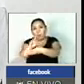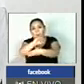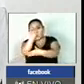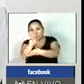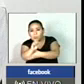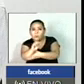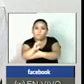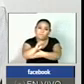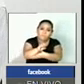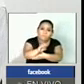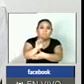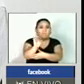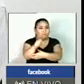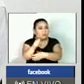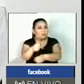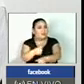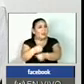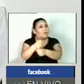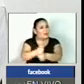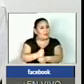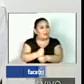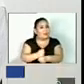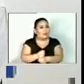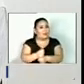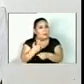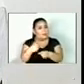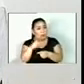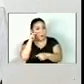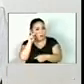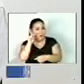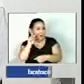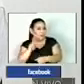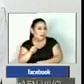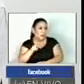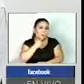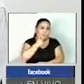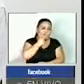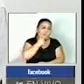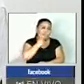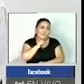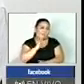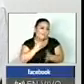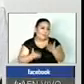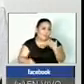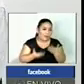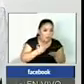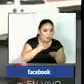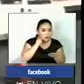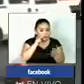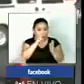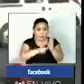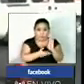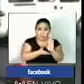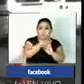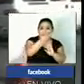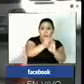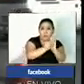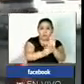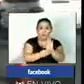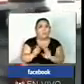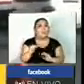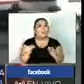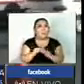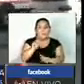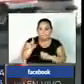pero creo que, digamos, refleja un poco de reserva, ¿verdad? Pese a la nota alta. También se le